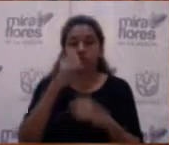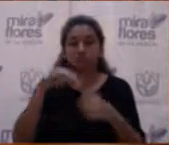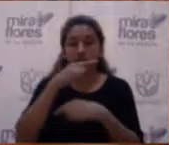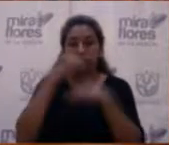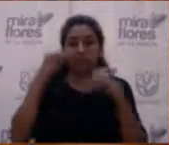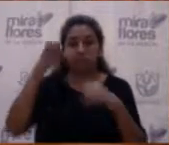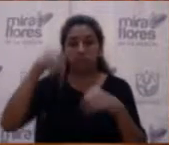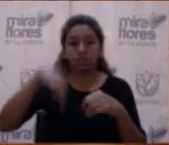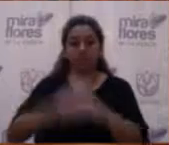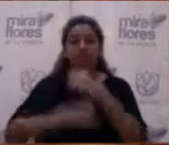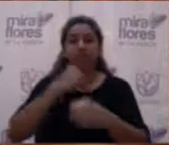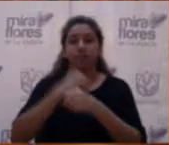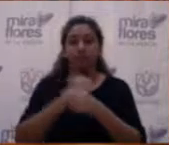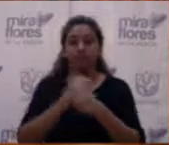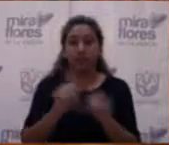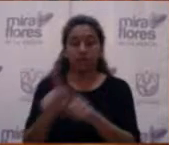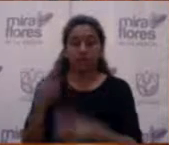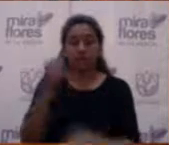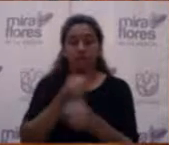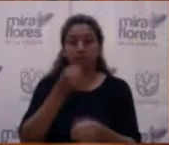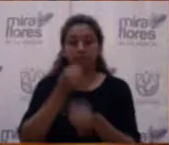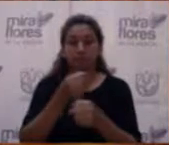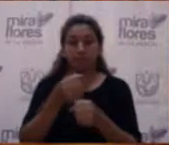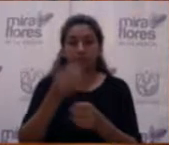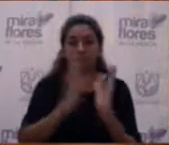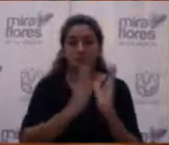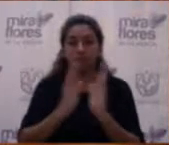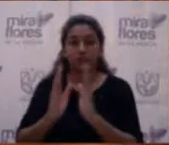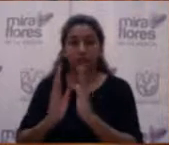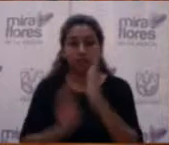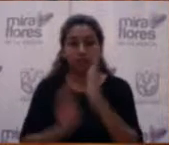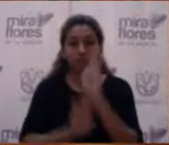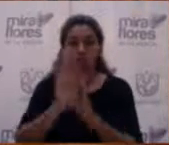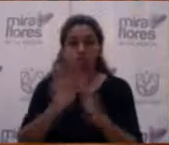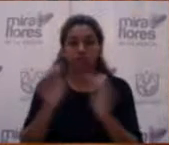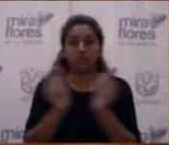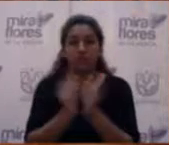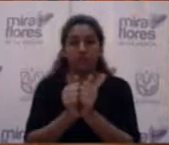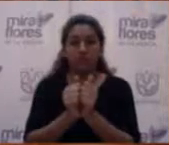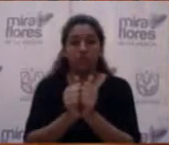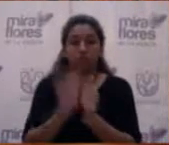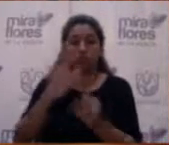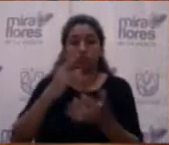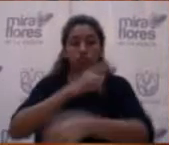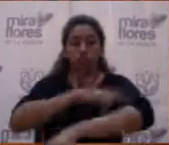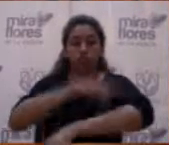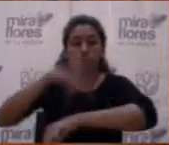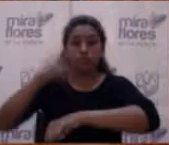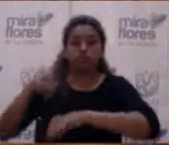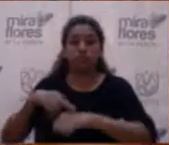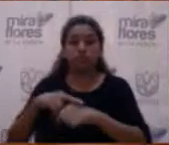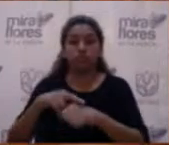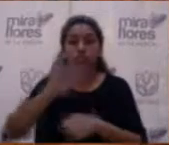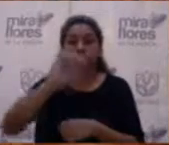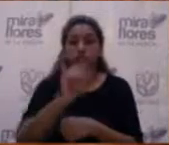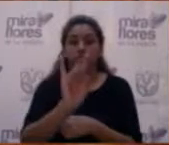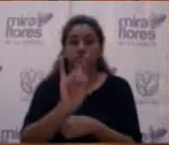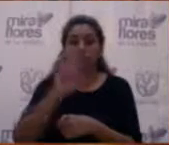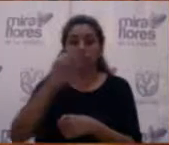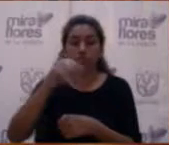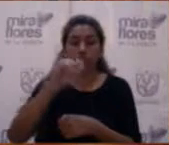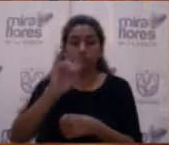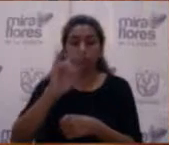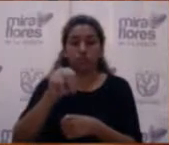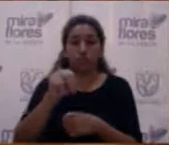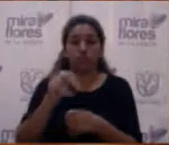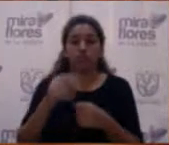duda importante mencionar que se viene trabajando en el logro de la meta consolidar a la región Junín como primer destino turístico interno